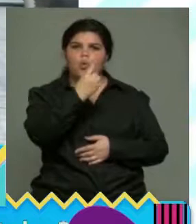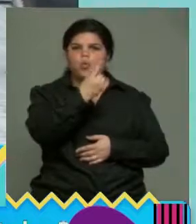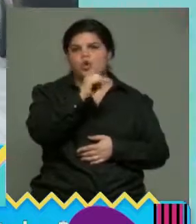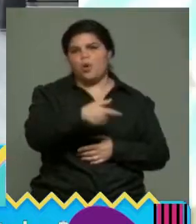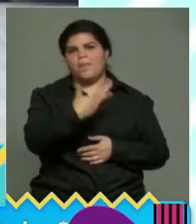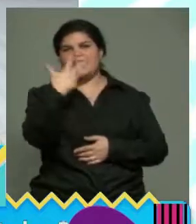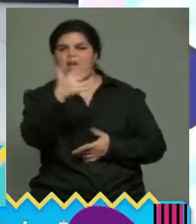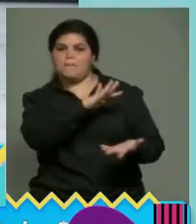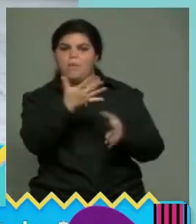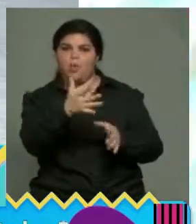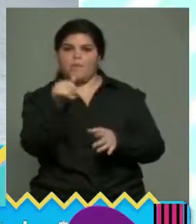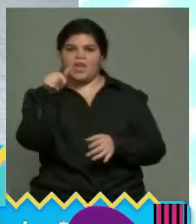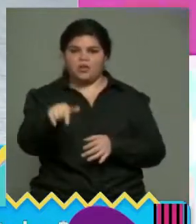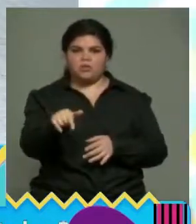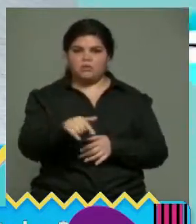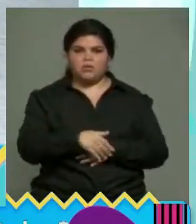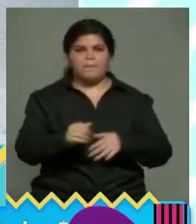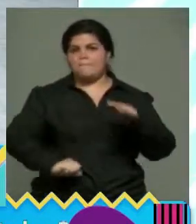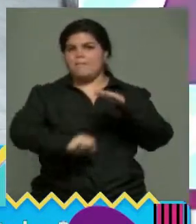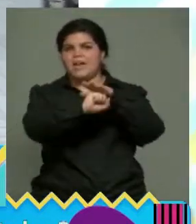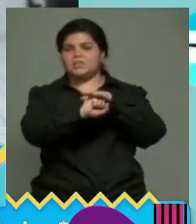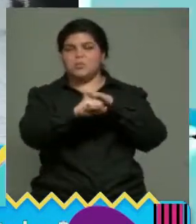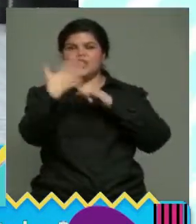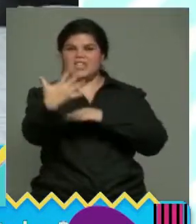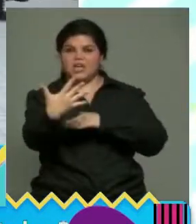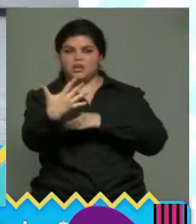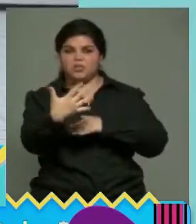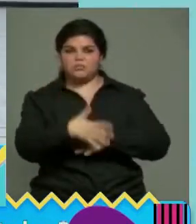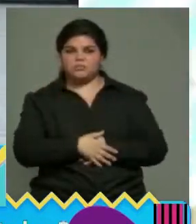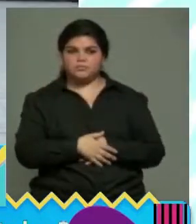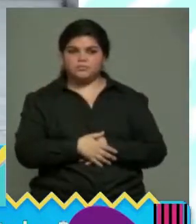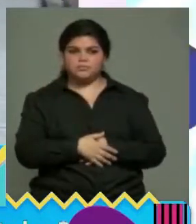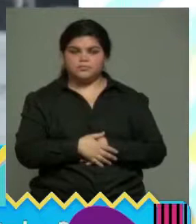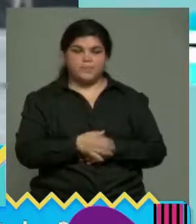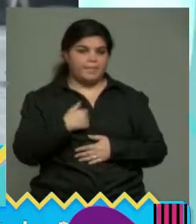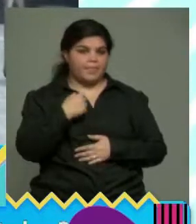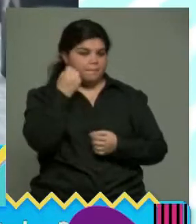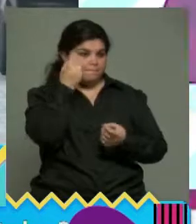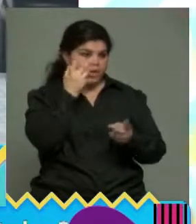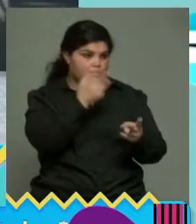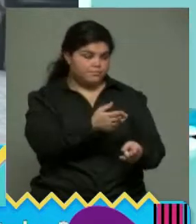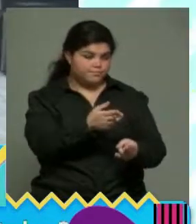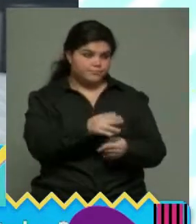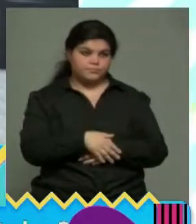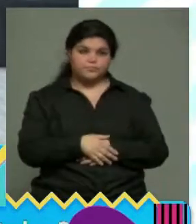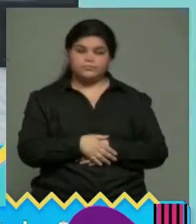que ser la ocupación 5, la óptima, ¿cierto? Pero sí, Sergio. Perdón, sí, Carlito. Yo creo